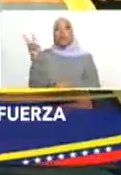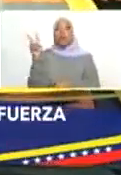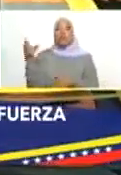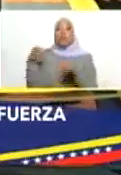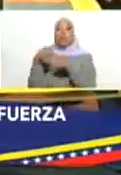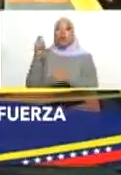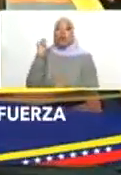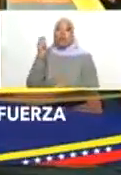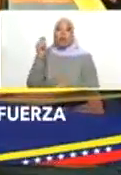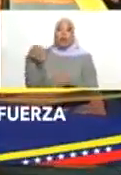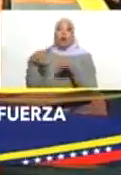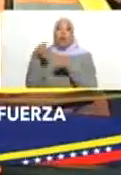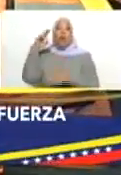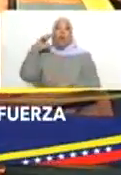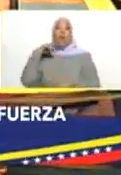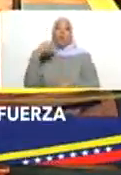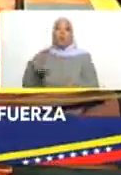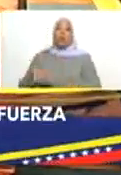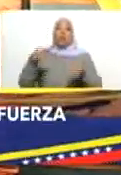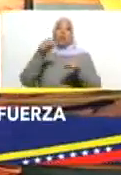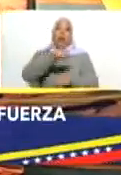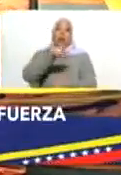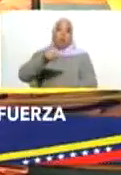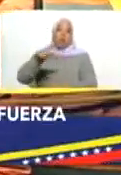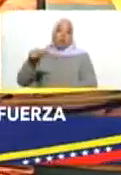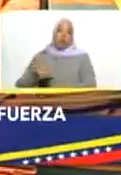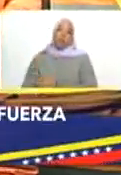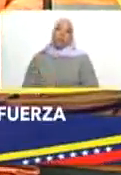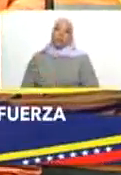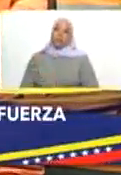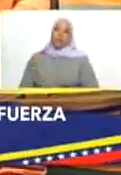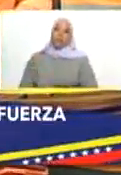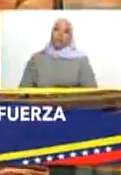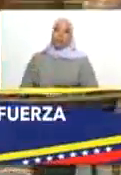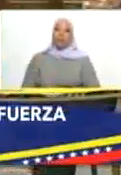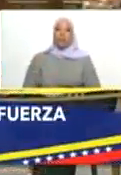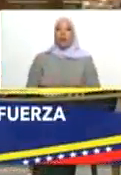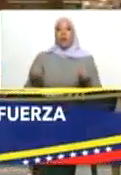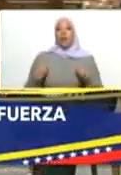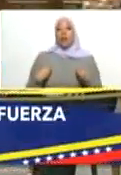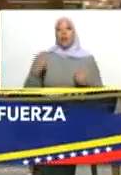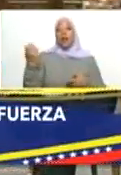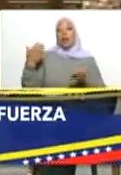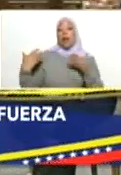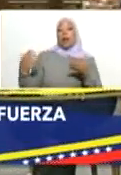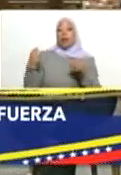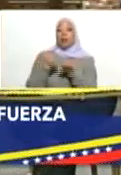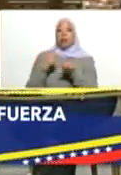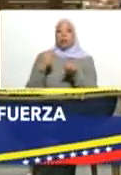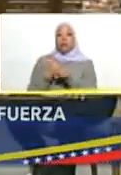Simón Bolívar para la salvación, para las labores de emergencia.